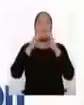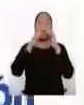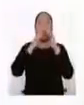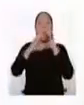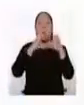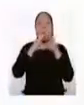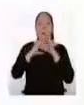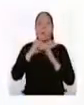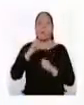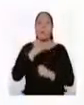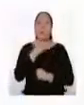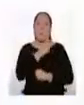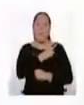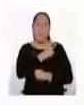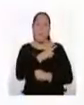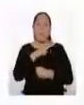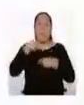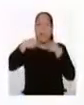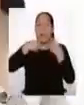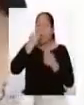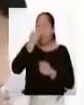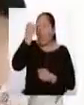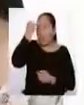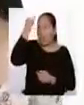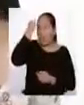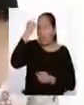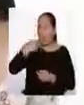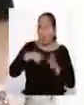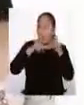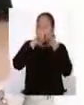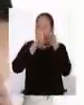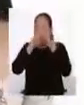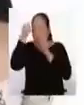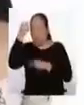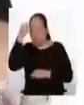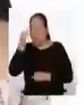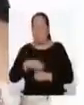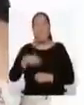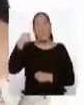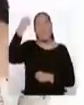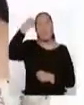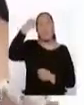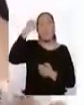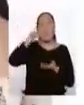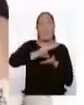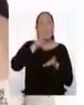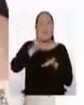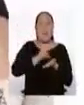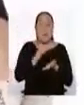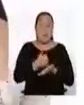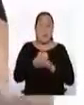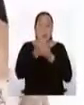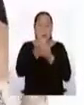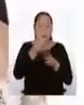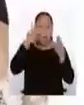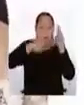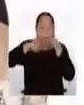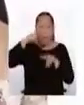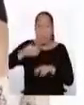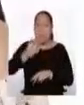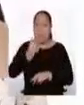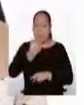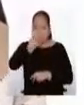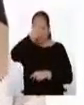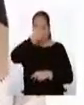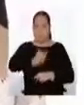segundo de secundaria. Y les voy a contar algunas ideas que me rondan por la cabeza. Yo creo que las artes, en sus diversas expresiones, nos ayudan a identificar quiénes